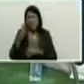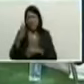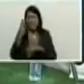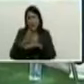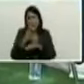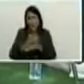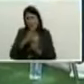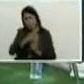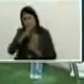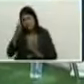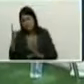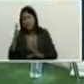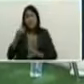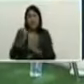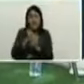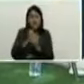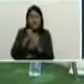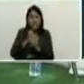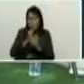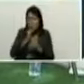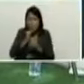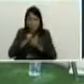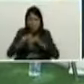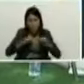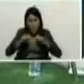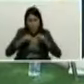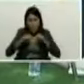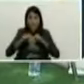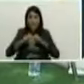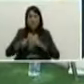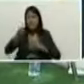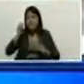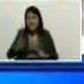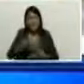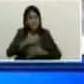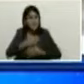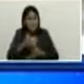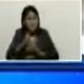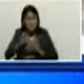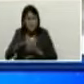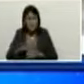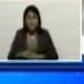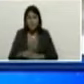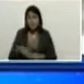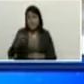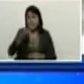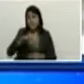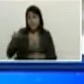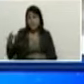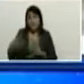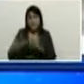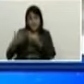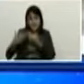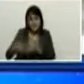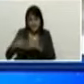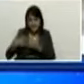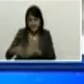yo le pido a todos la máxima cooperación a los empresarios de carabobo